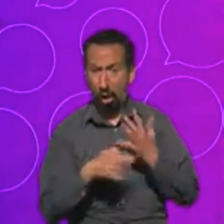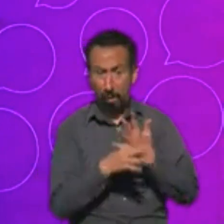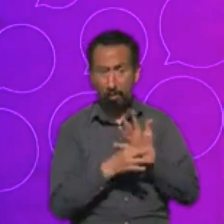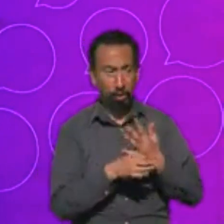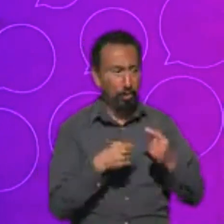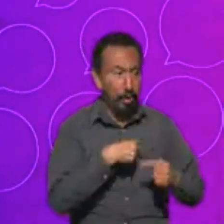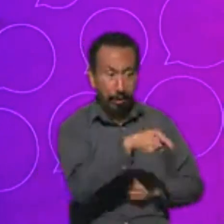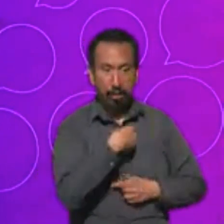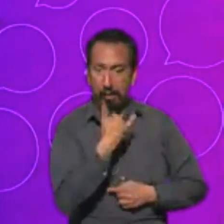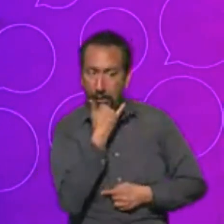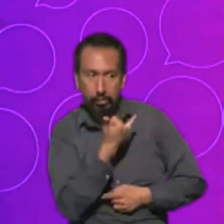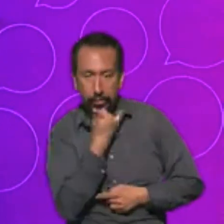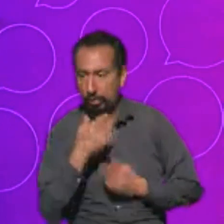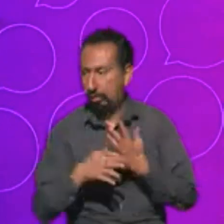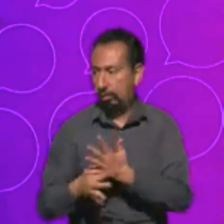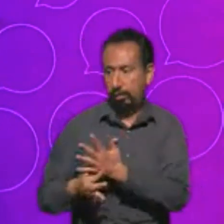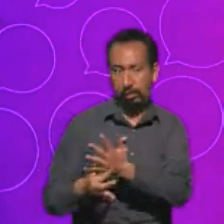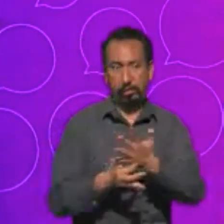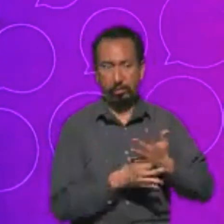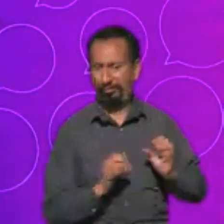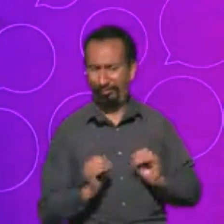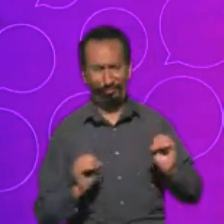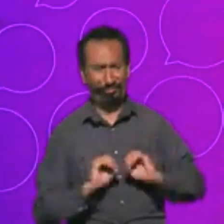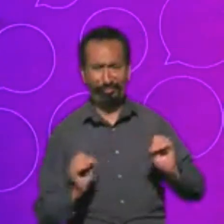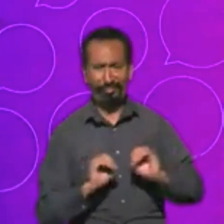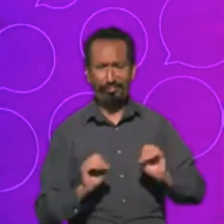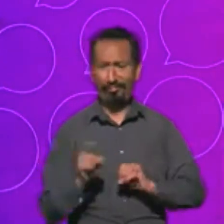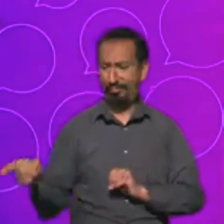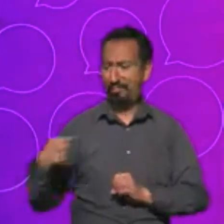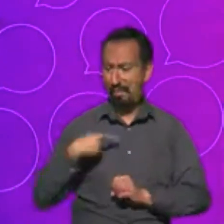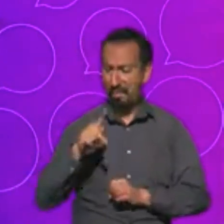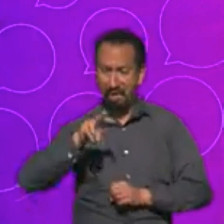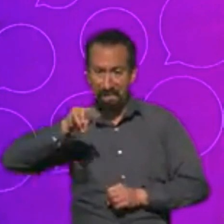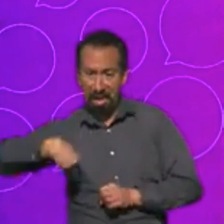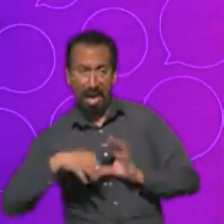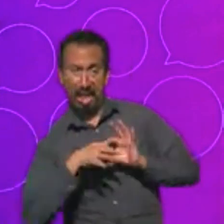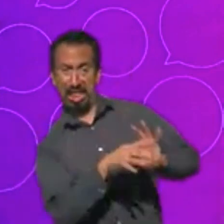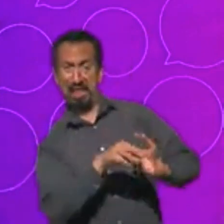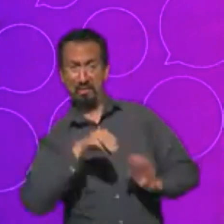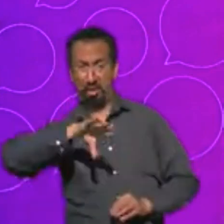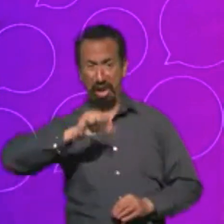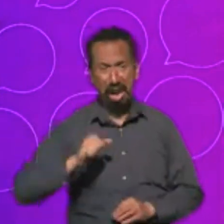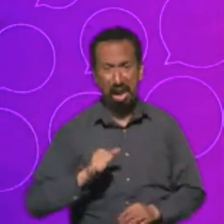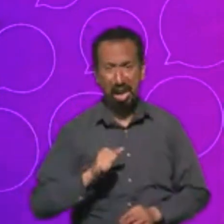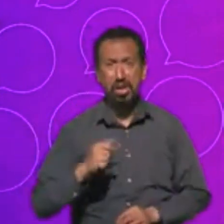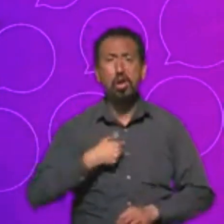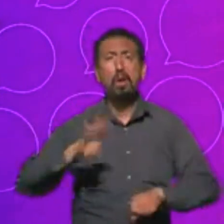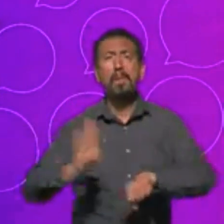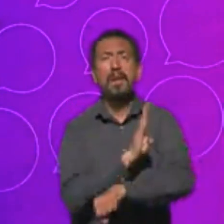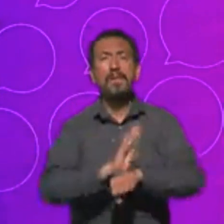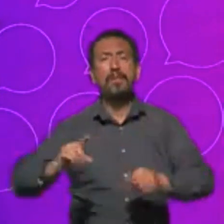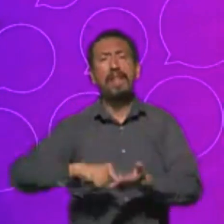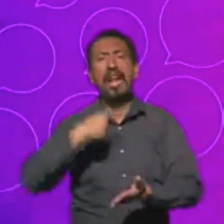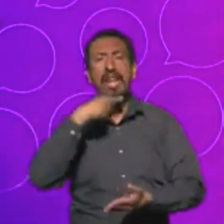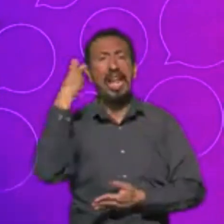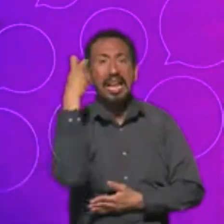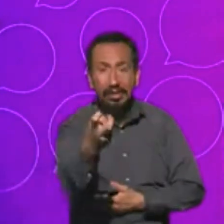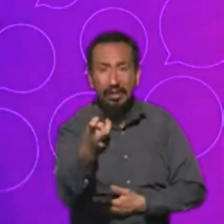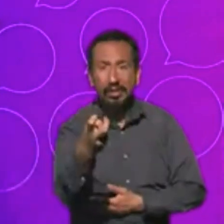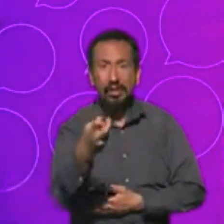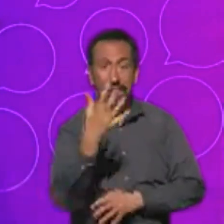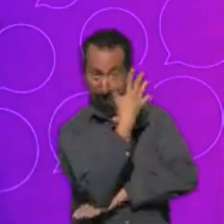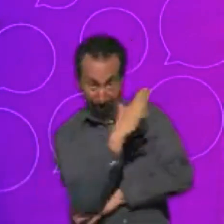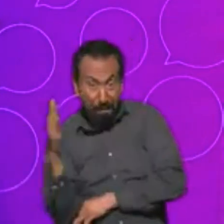ninguno Y si el partido mío es Aliado del morena y lo que a mí eso no me interesa yo soy por Celaya y porcela sustentable a mí si me preguntan de la